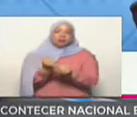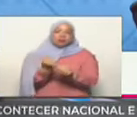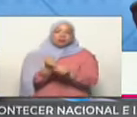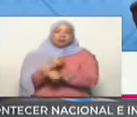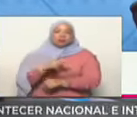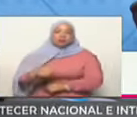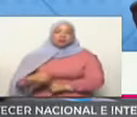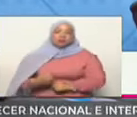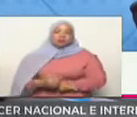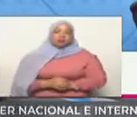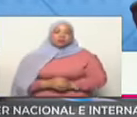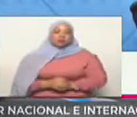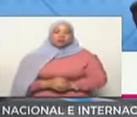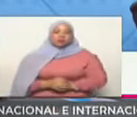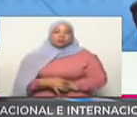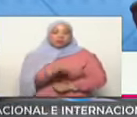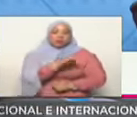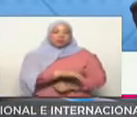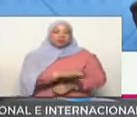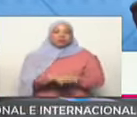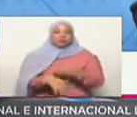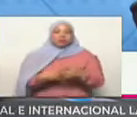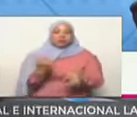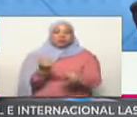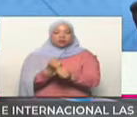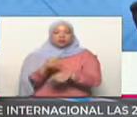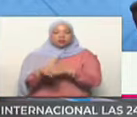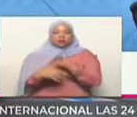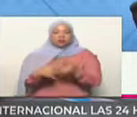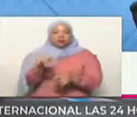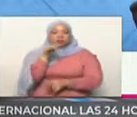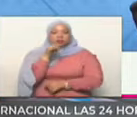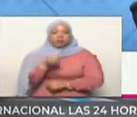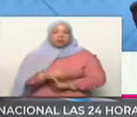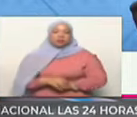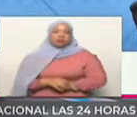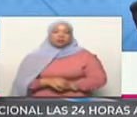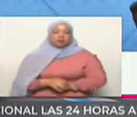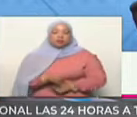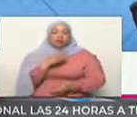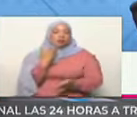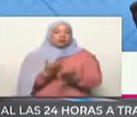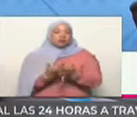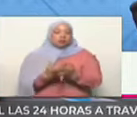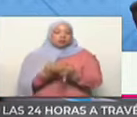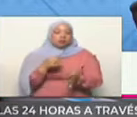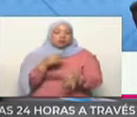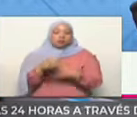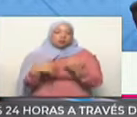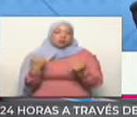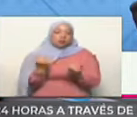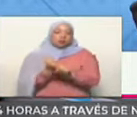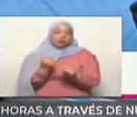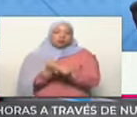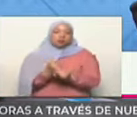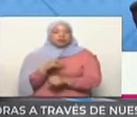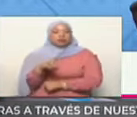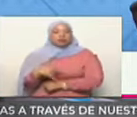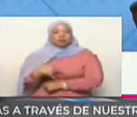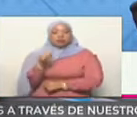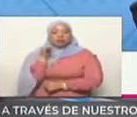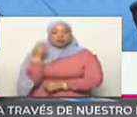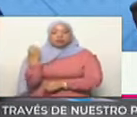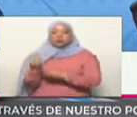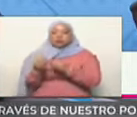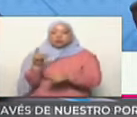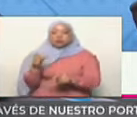La sobreexplotación de las especies no lleva a un buen destino. Hay que incentivar la acuicultura en el país, que